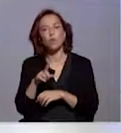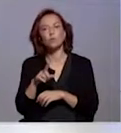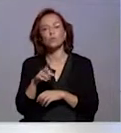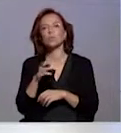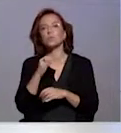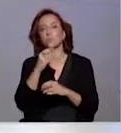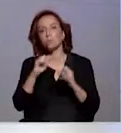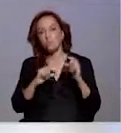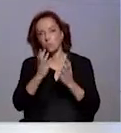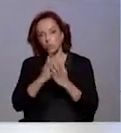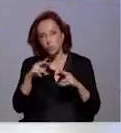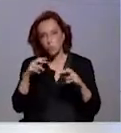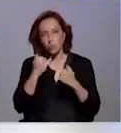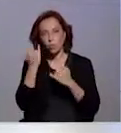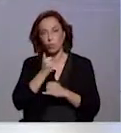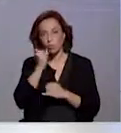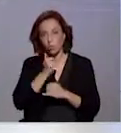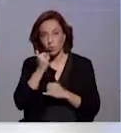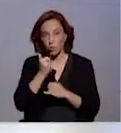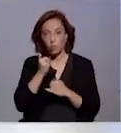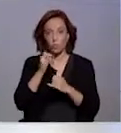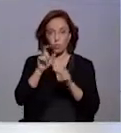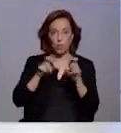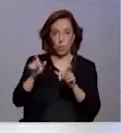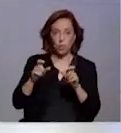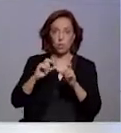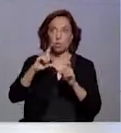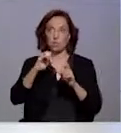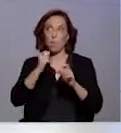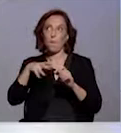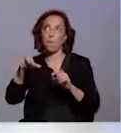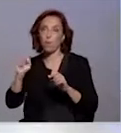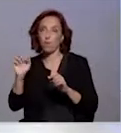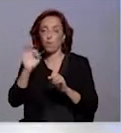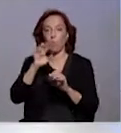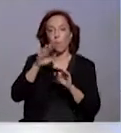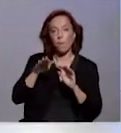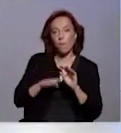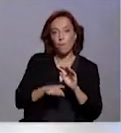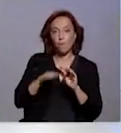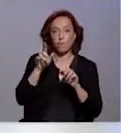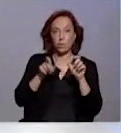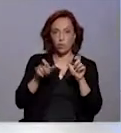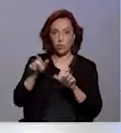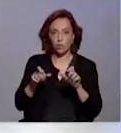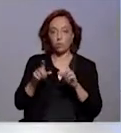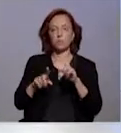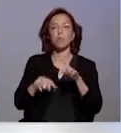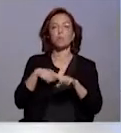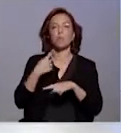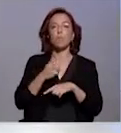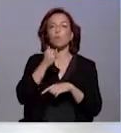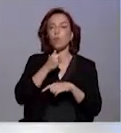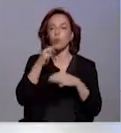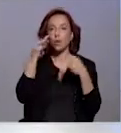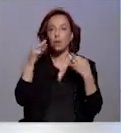a la población y al mercado en general cómo viene esa evolución esos son los datos de advice del monitor y después los datos reales